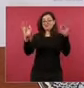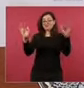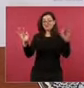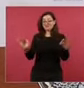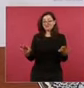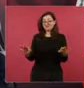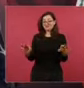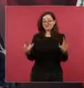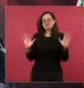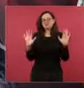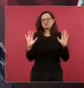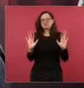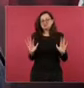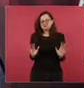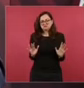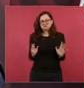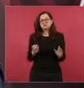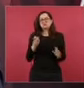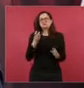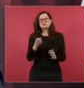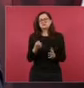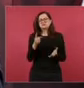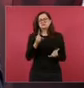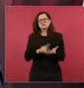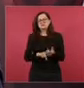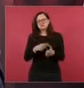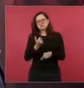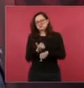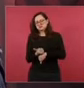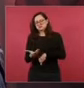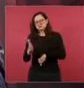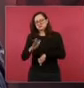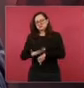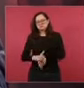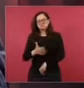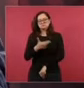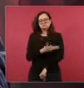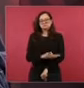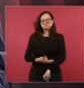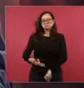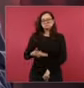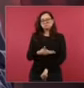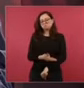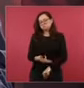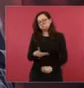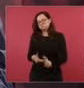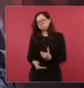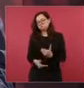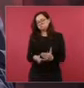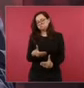Pero esos son asuntos de procedimiento.